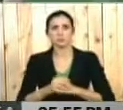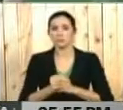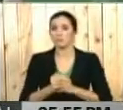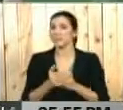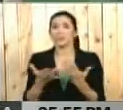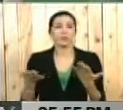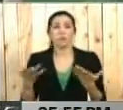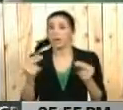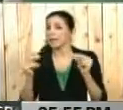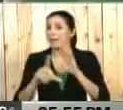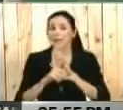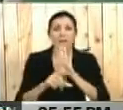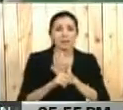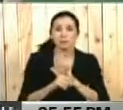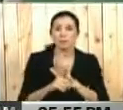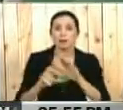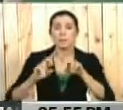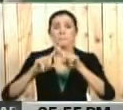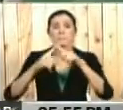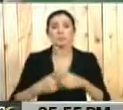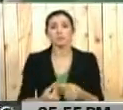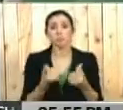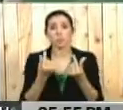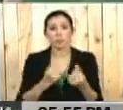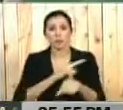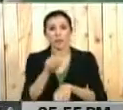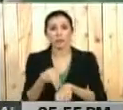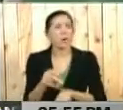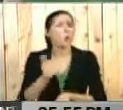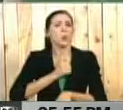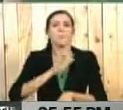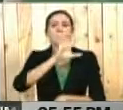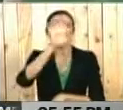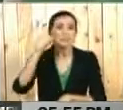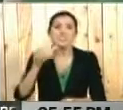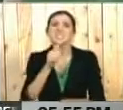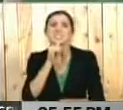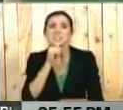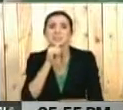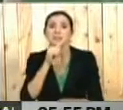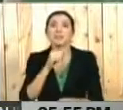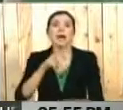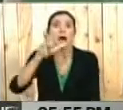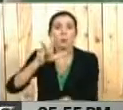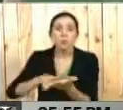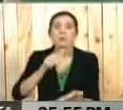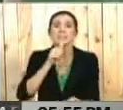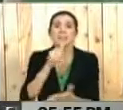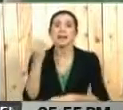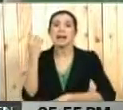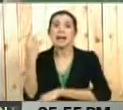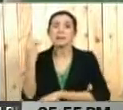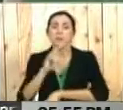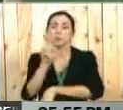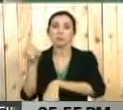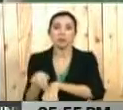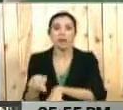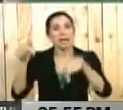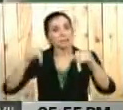quien aprueba el presupuesto nacional en Venezuela y en cualquier país del mundo es el Parlamento, y en Venezuela pues es la Asamblea Nacional. Y la Constitución